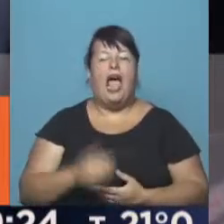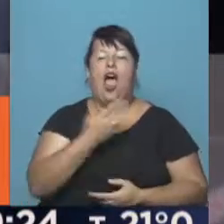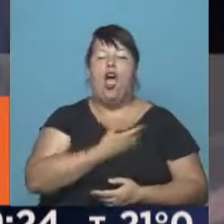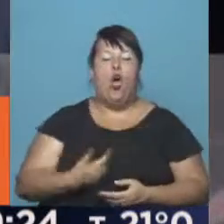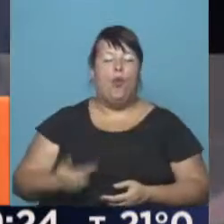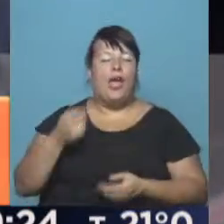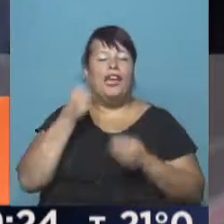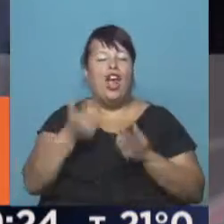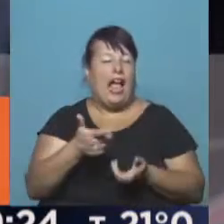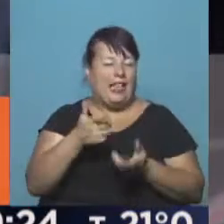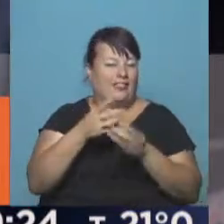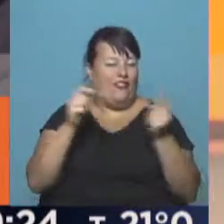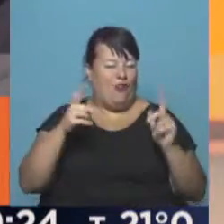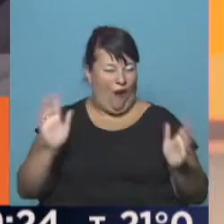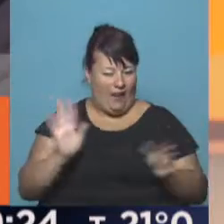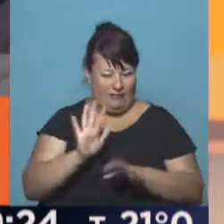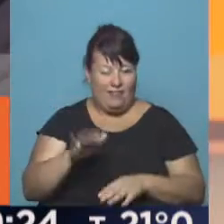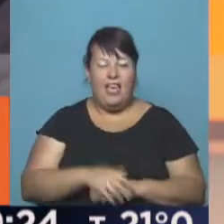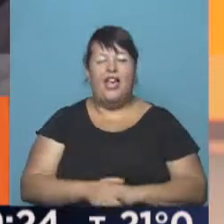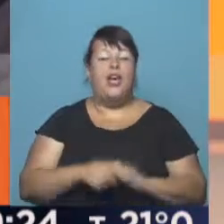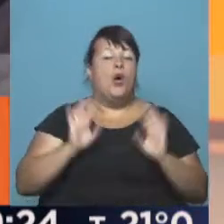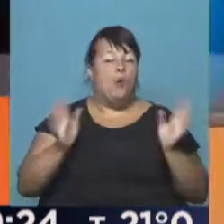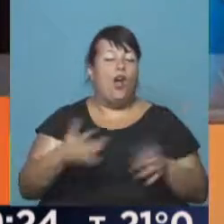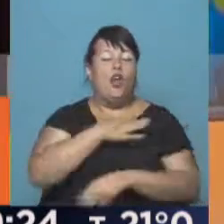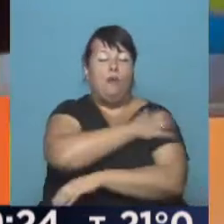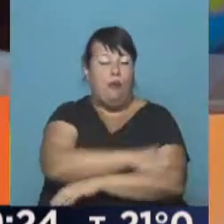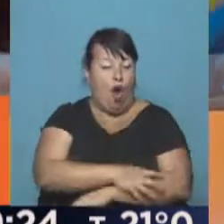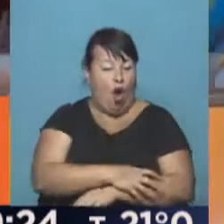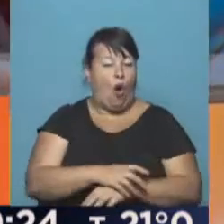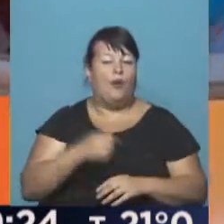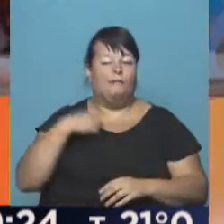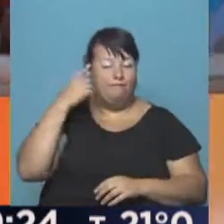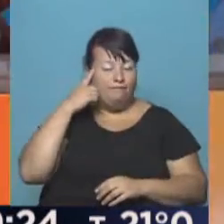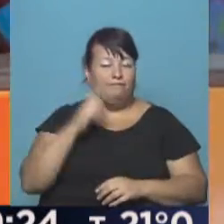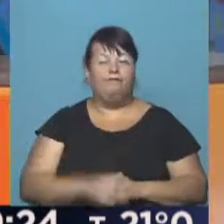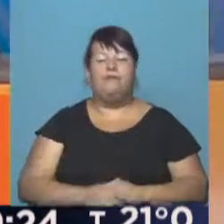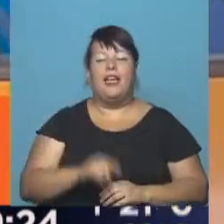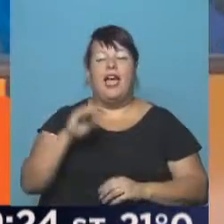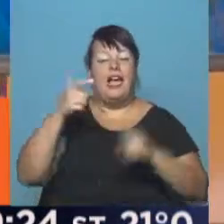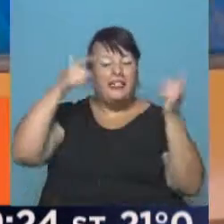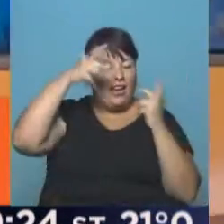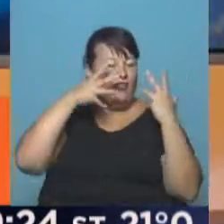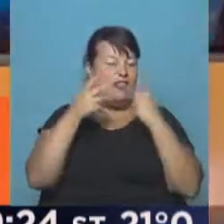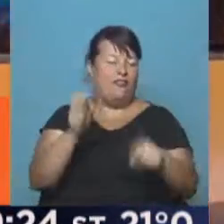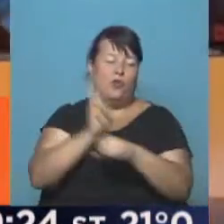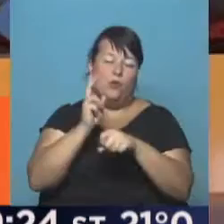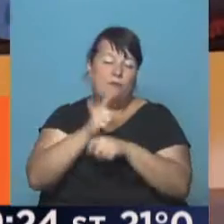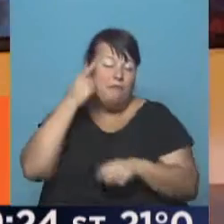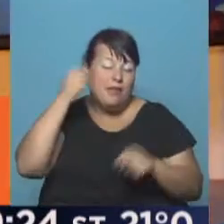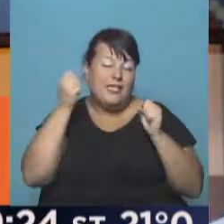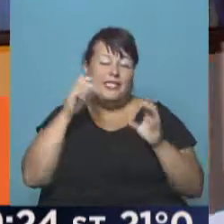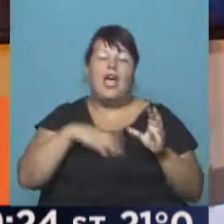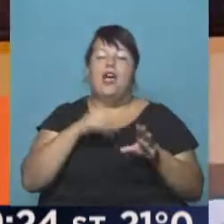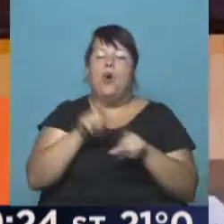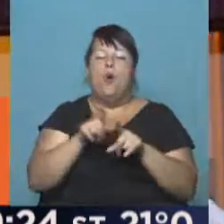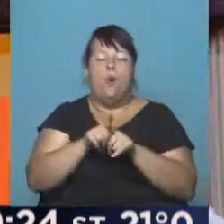gobiernos casi interminables, ¿no es cierto? Y bueno, y la pobreza, que creo que es lo que Chávez defendió, interpretó. Yo